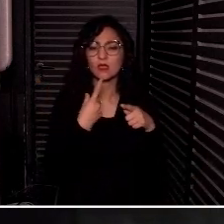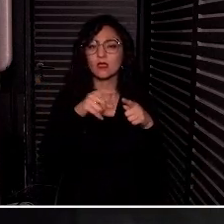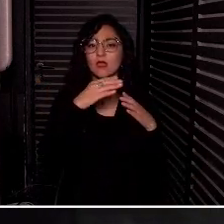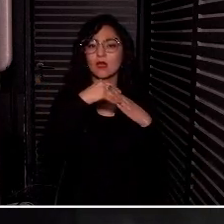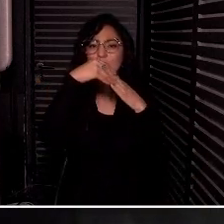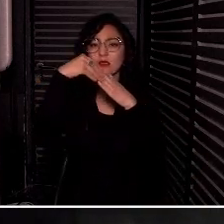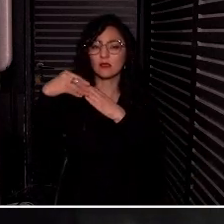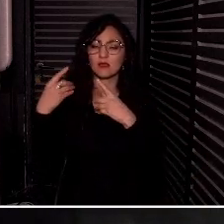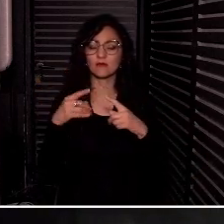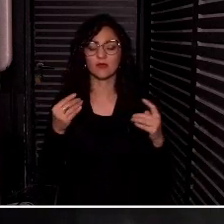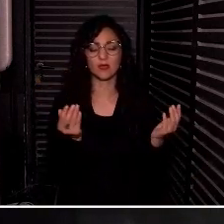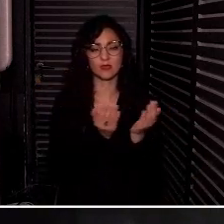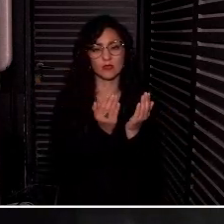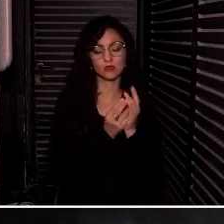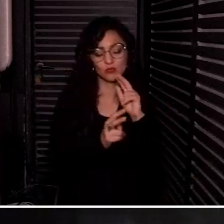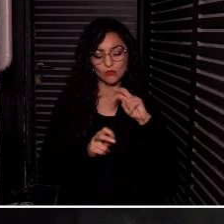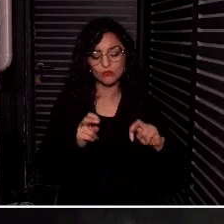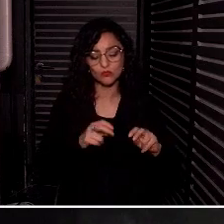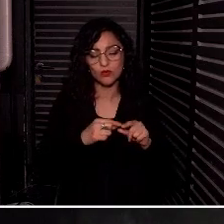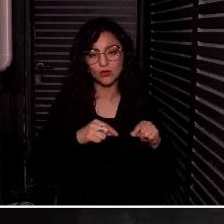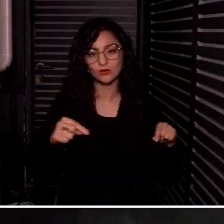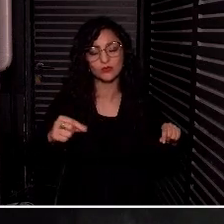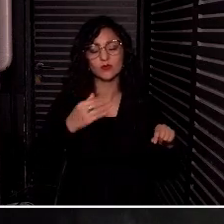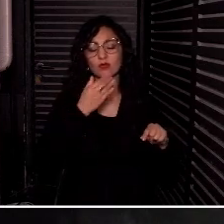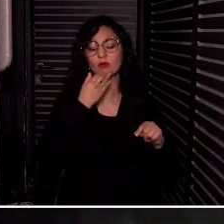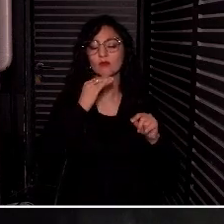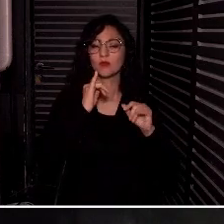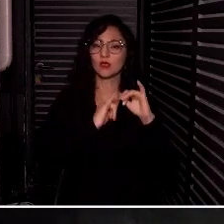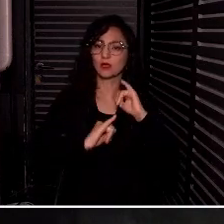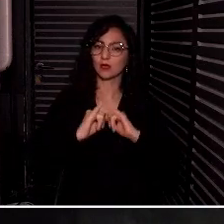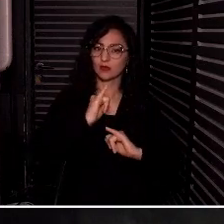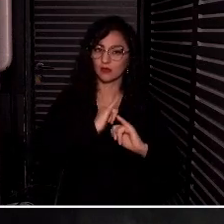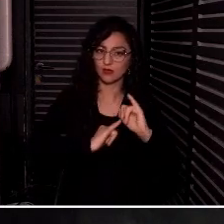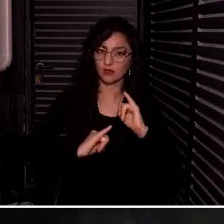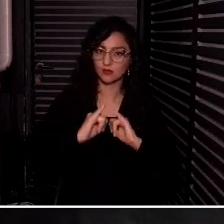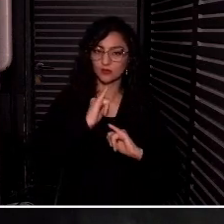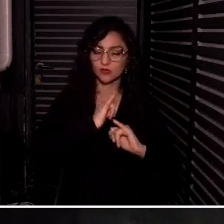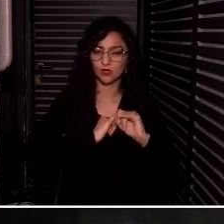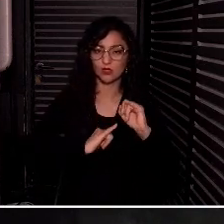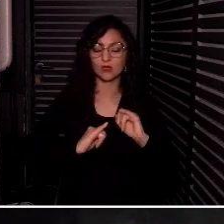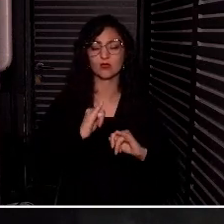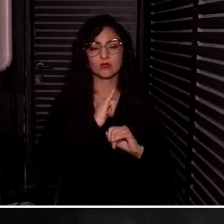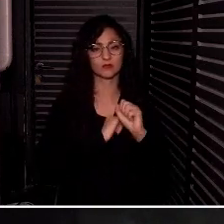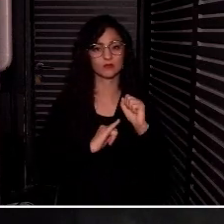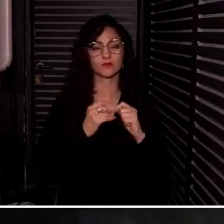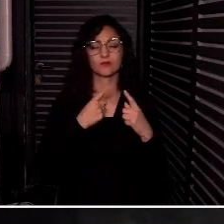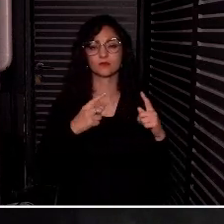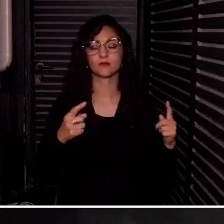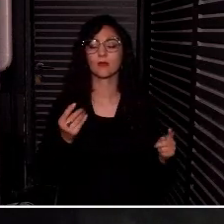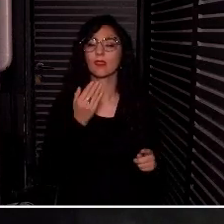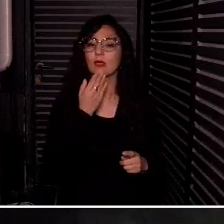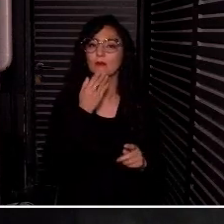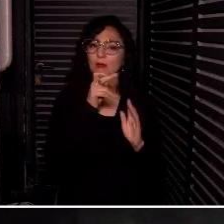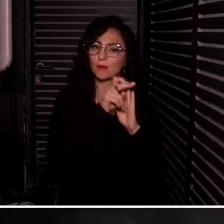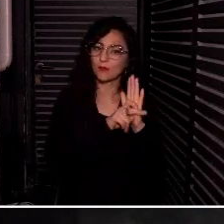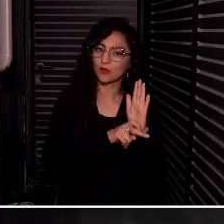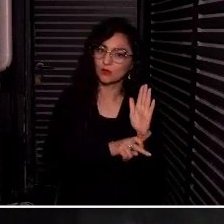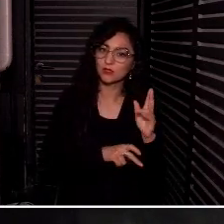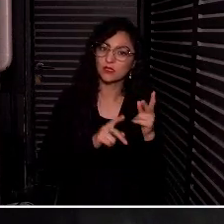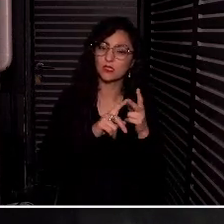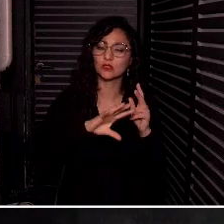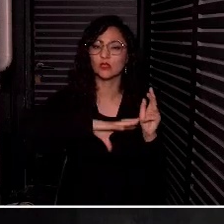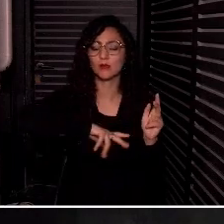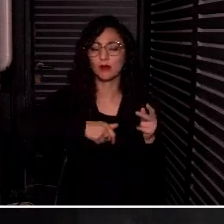estudios nacionales e internacionales sobre televisión educación y memorias como el proyecto fondit la plaza